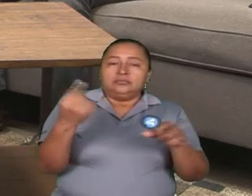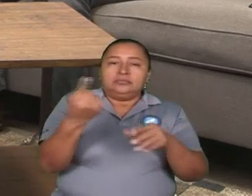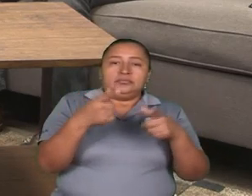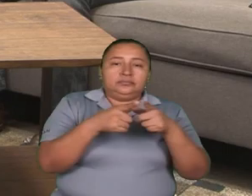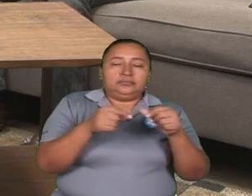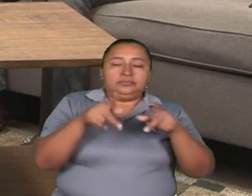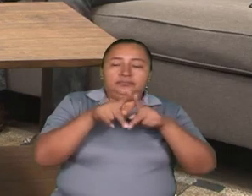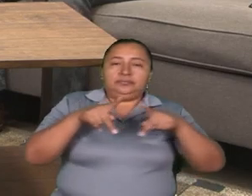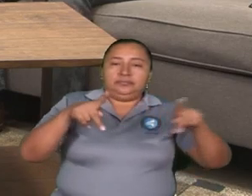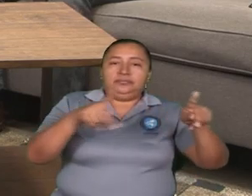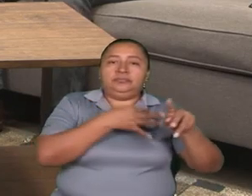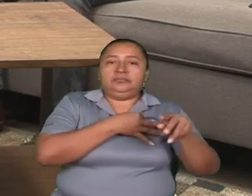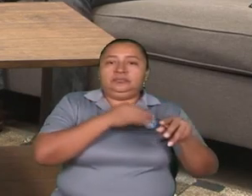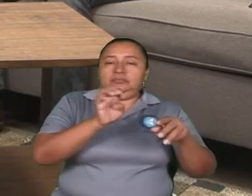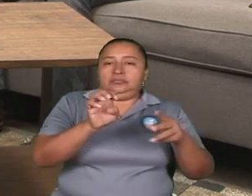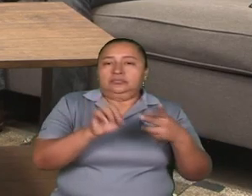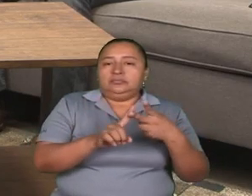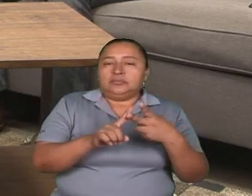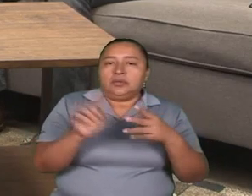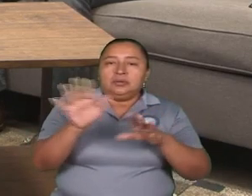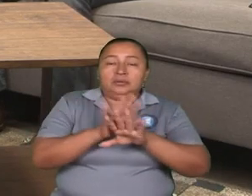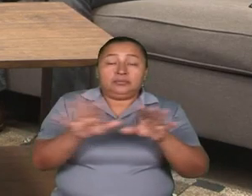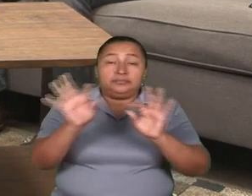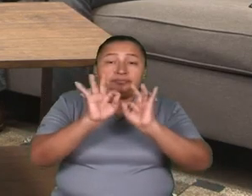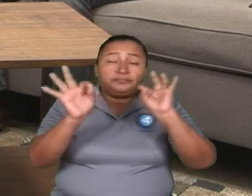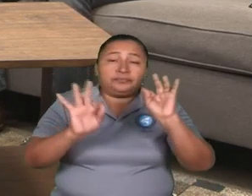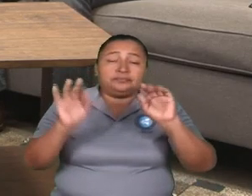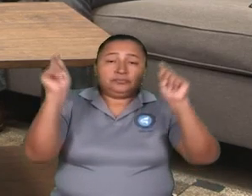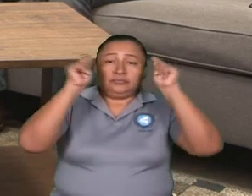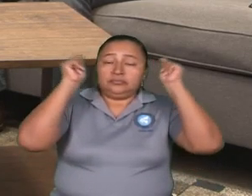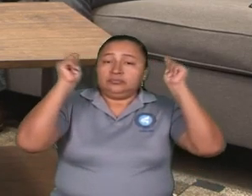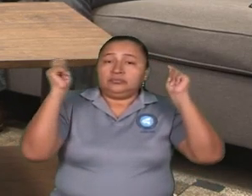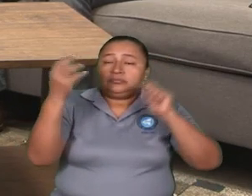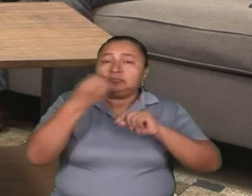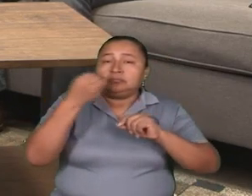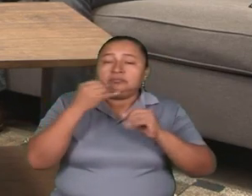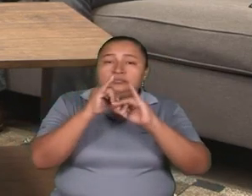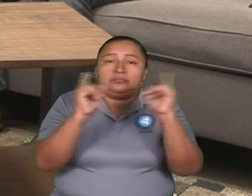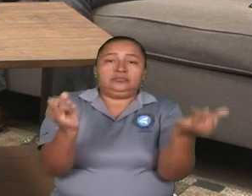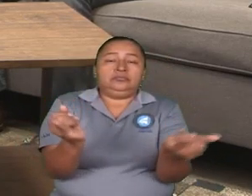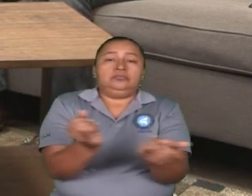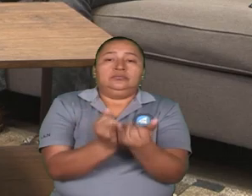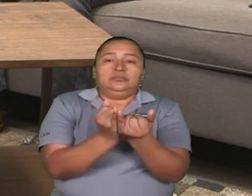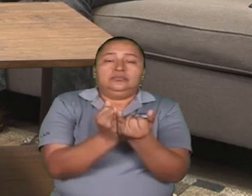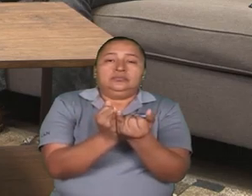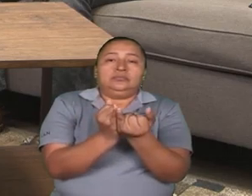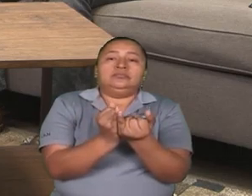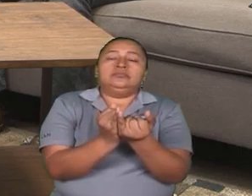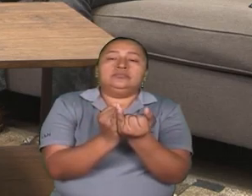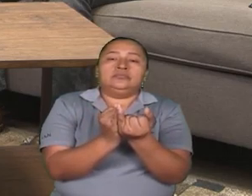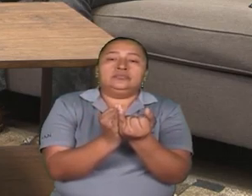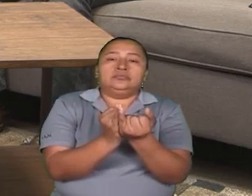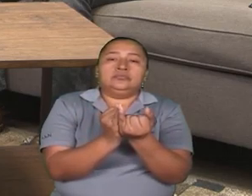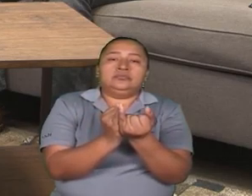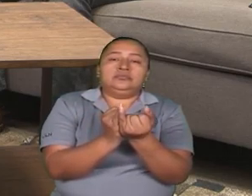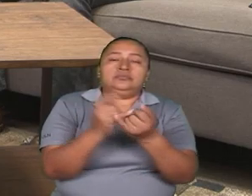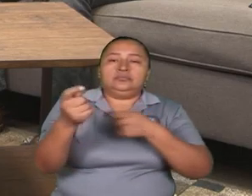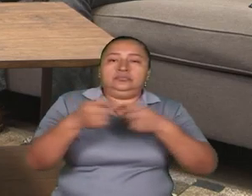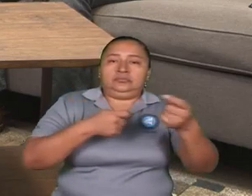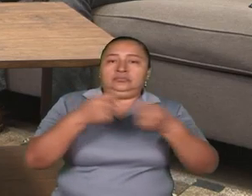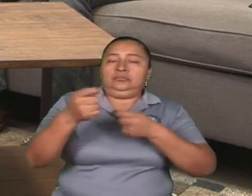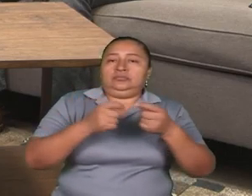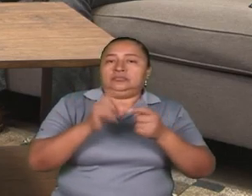trabajando por el sector turístico de nuestro país. Movilizados y activados. Creando y fortaleciendo espacios